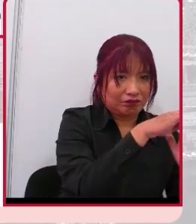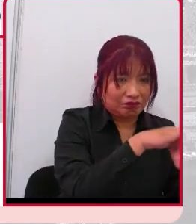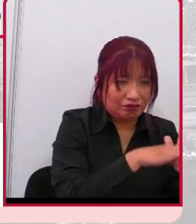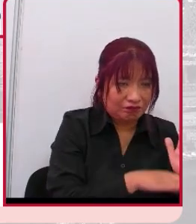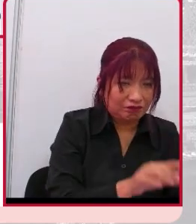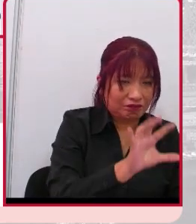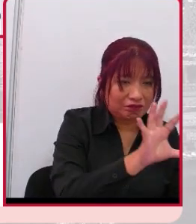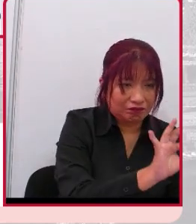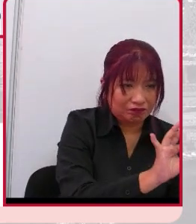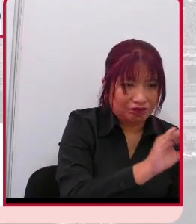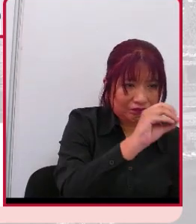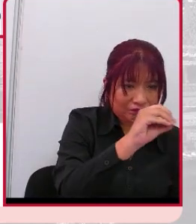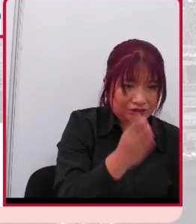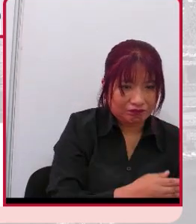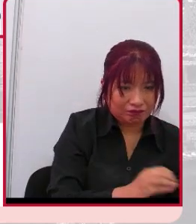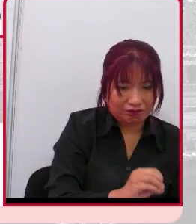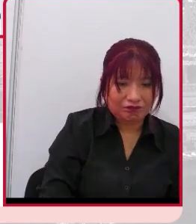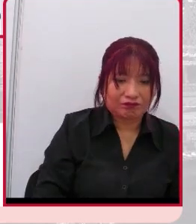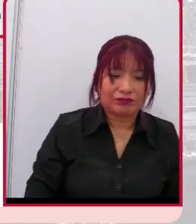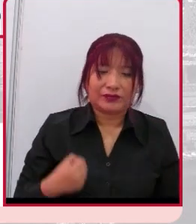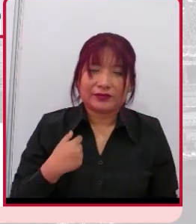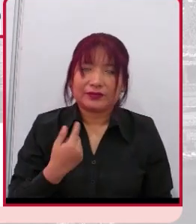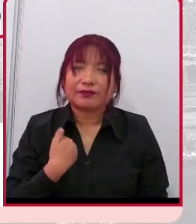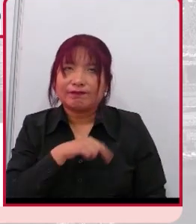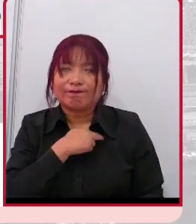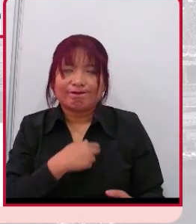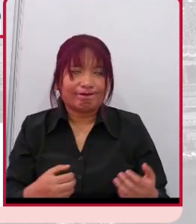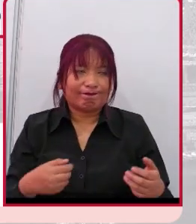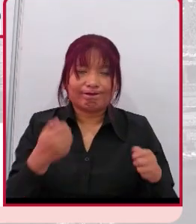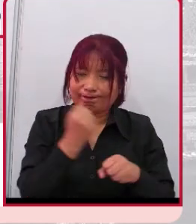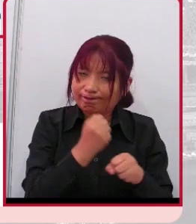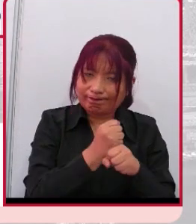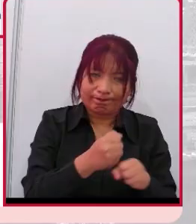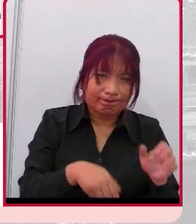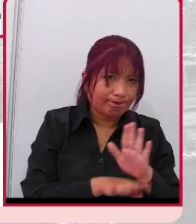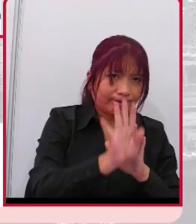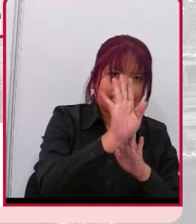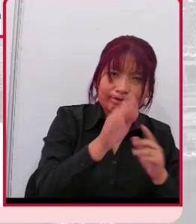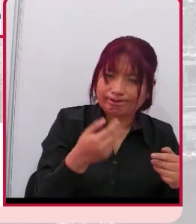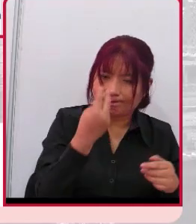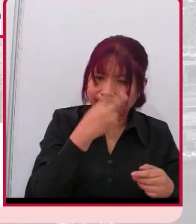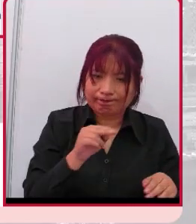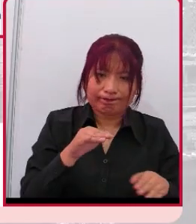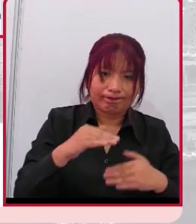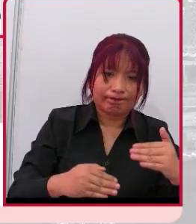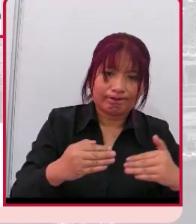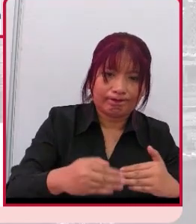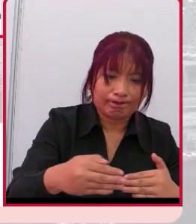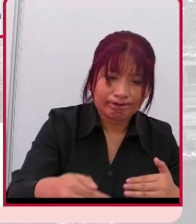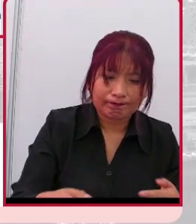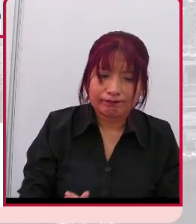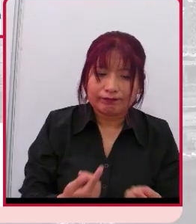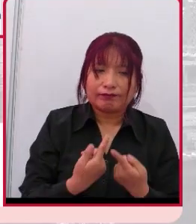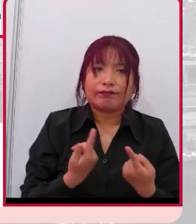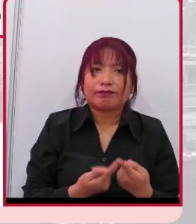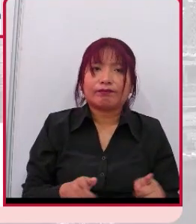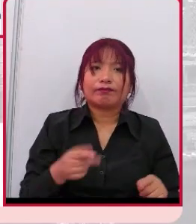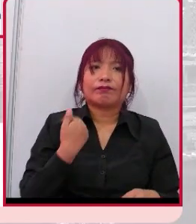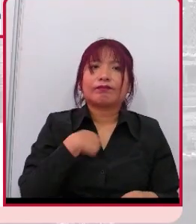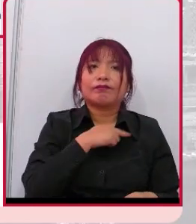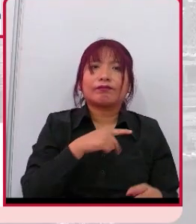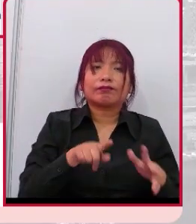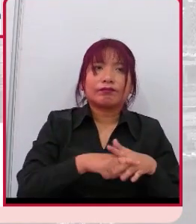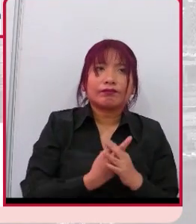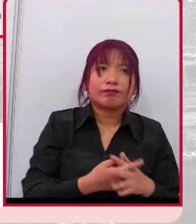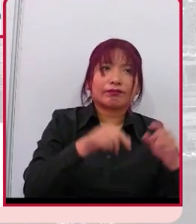cobre. Por eso es que entramos a una etapa de optimización. Comparamos los resultados de las pruebas estándar con este esquema que les había